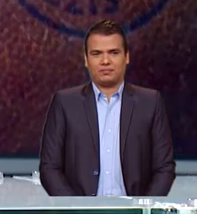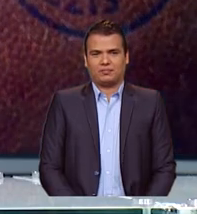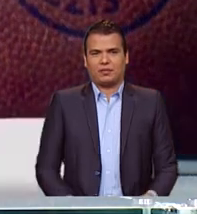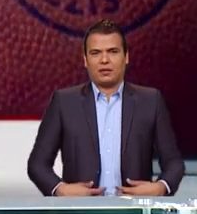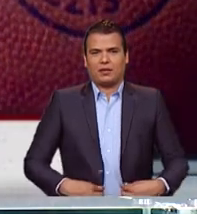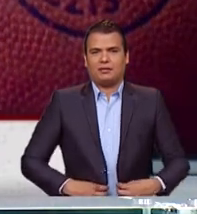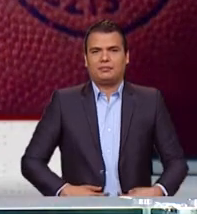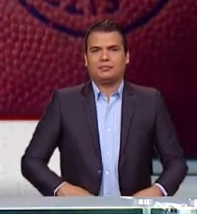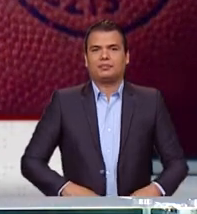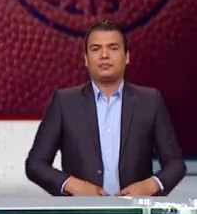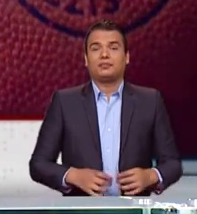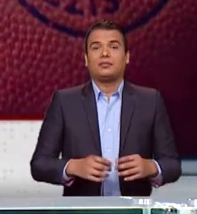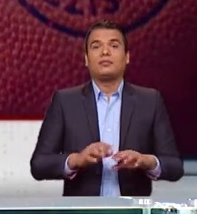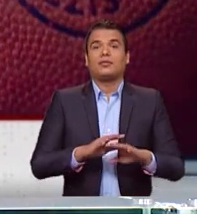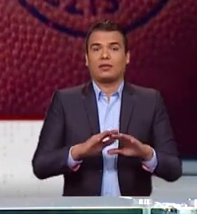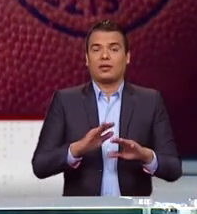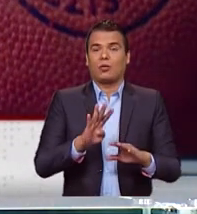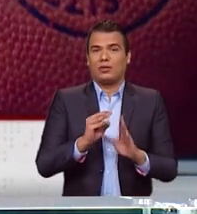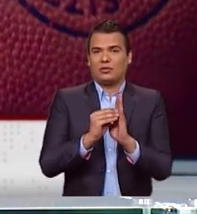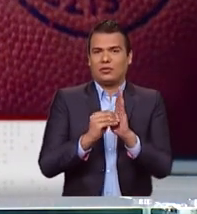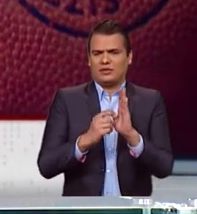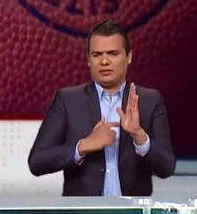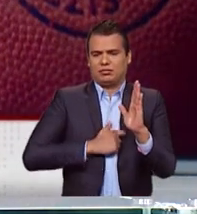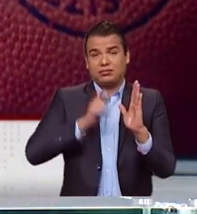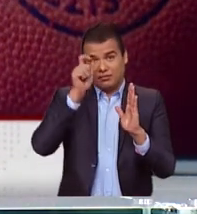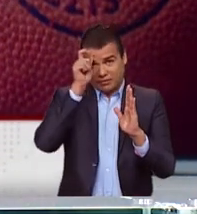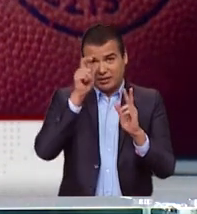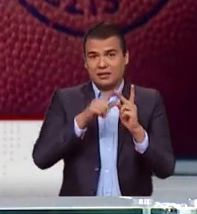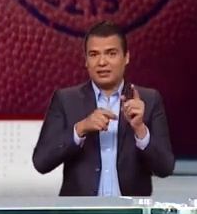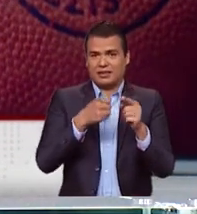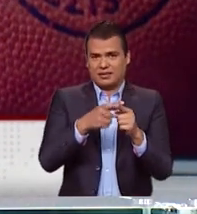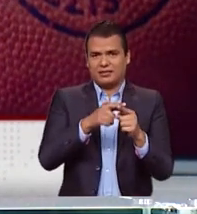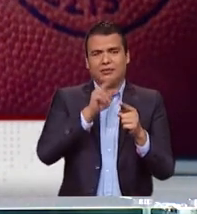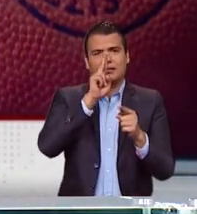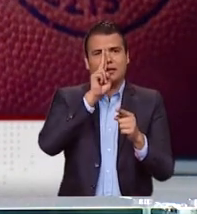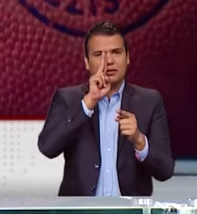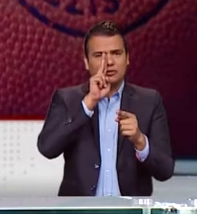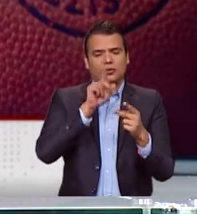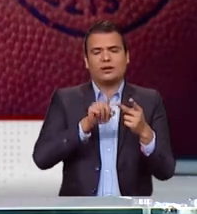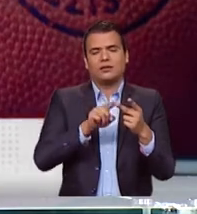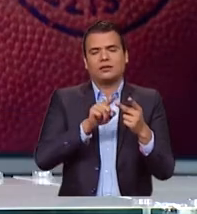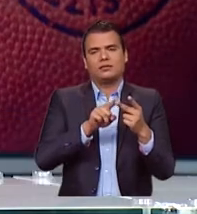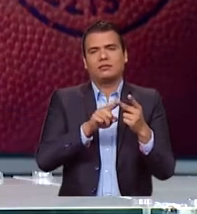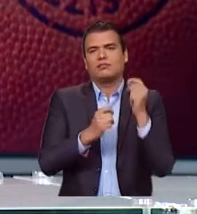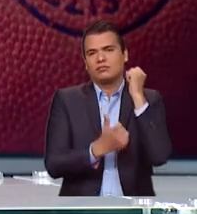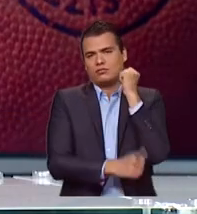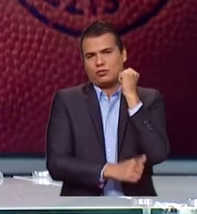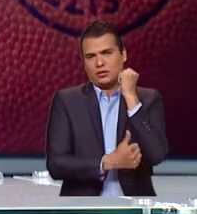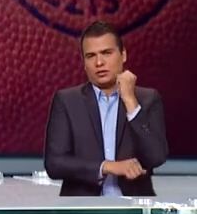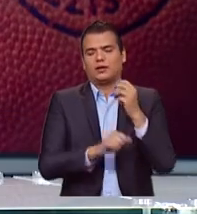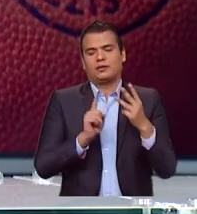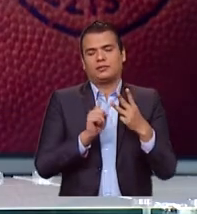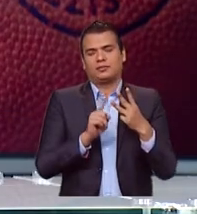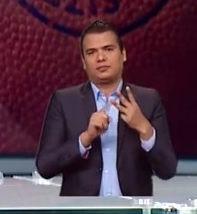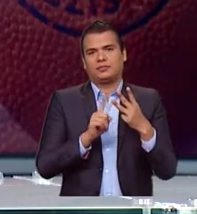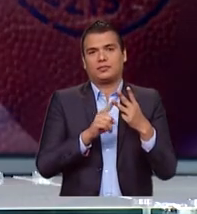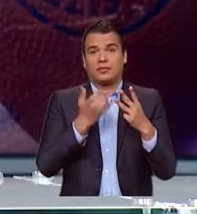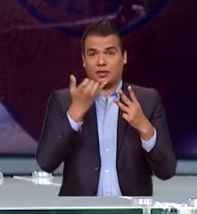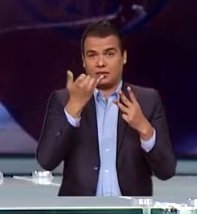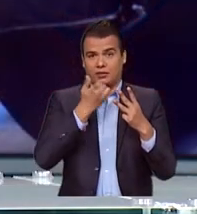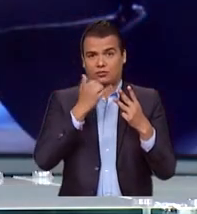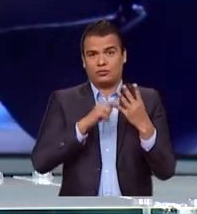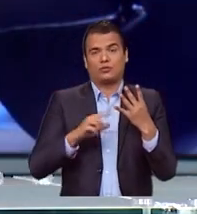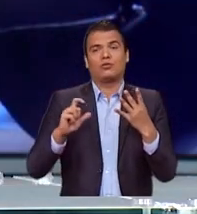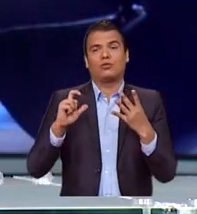Cuatro veces campeón con el América, además vistió la camiseta de Atlético Nacional, de Boyacá Chicó, de Millonarios y del